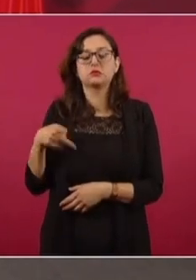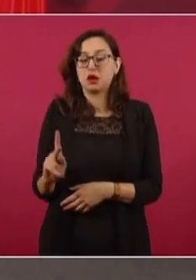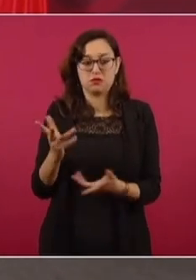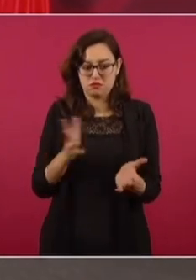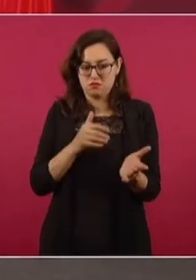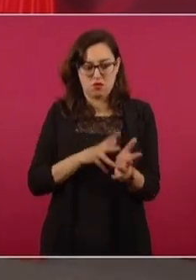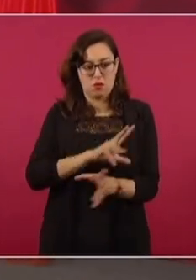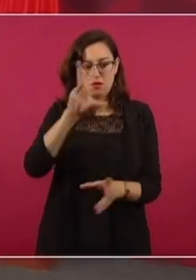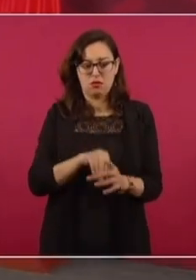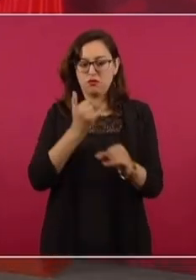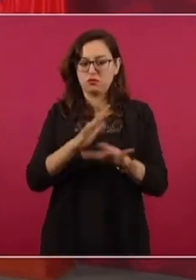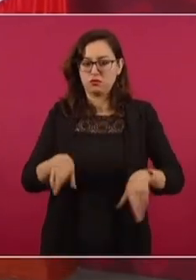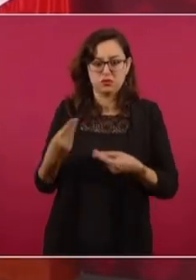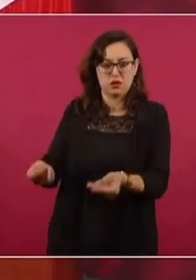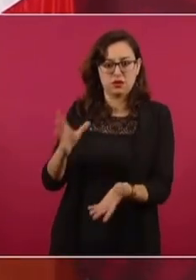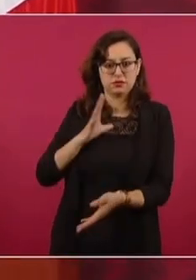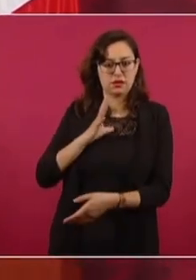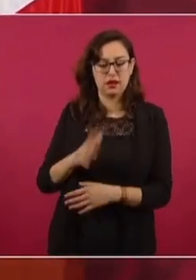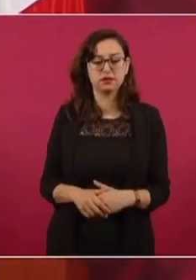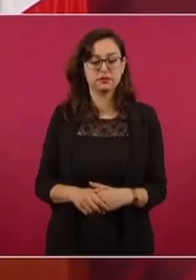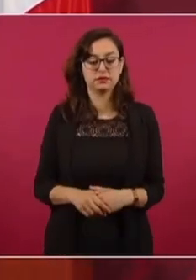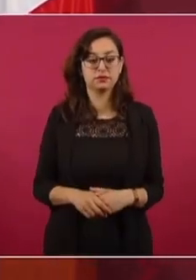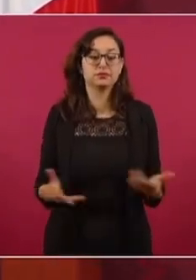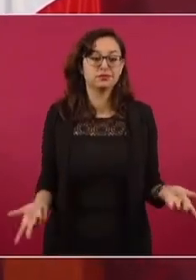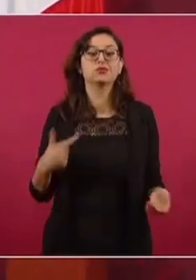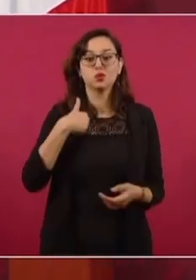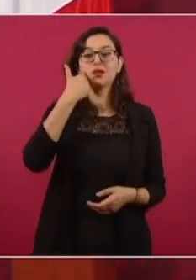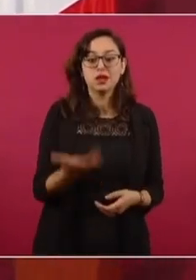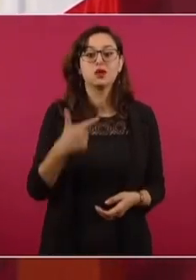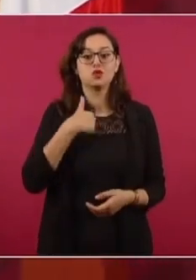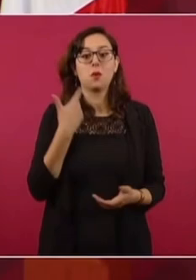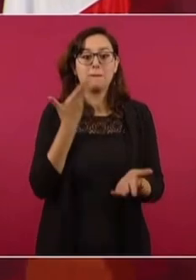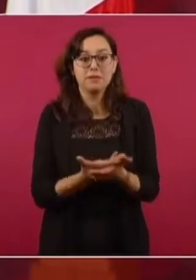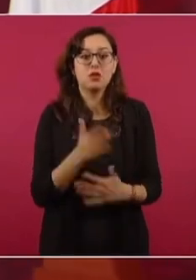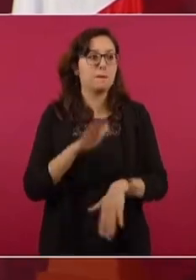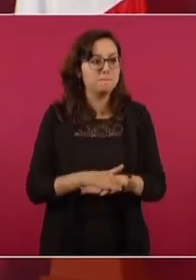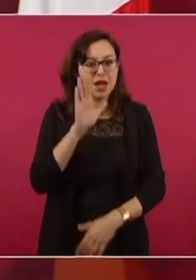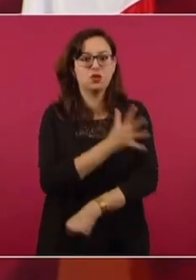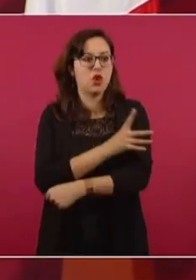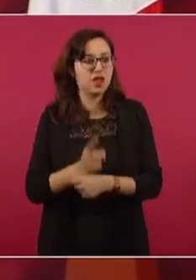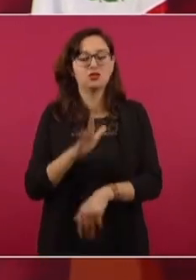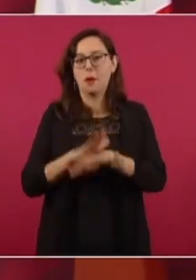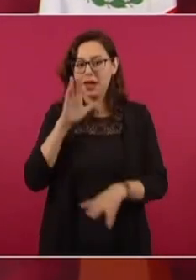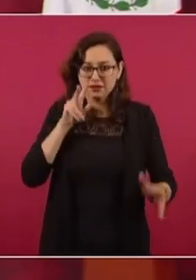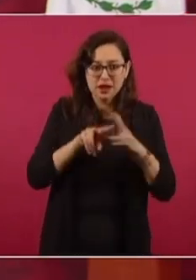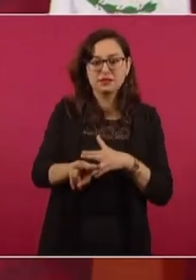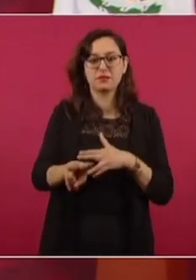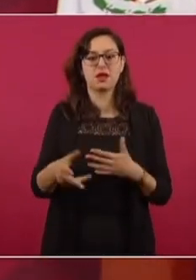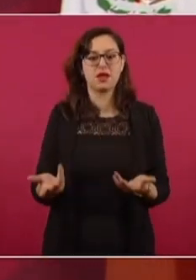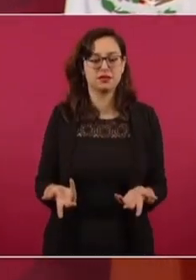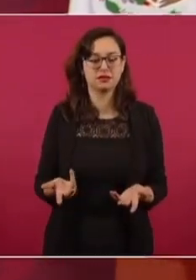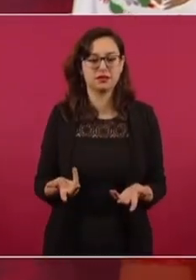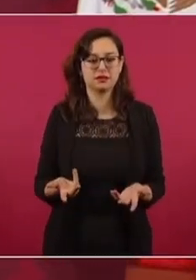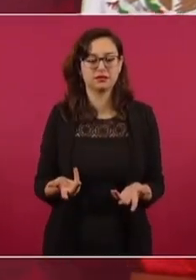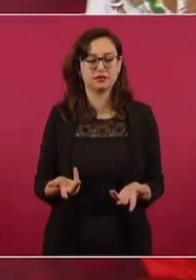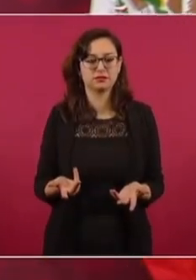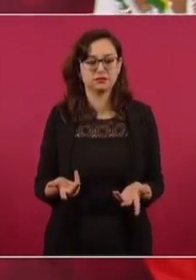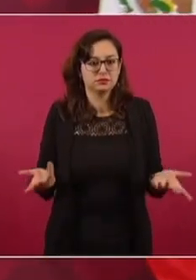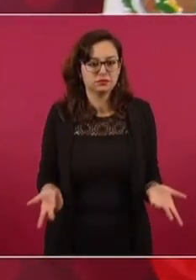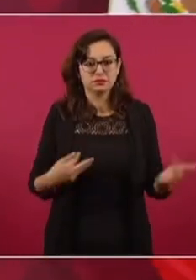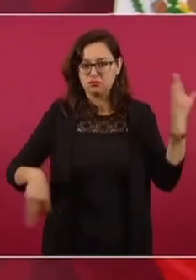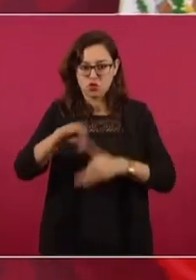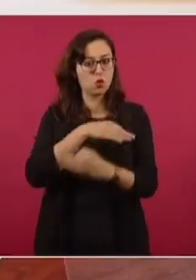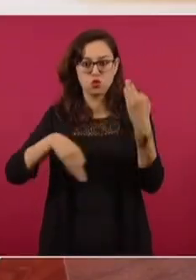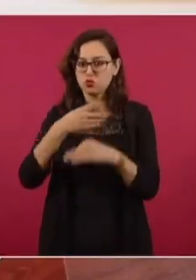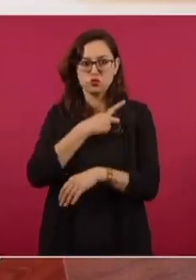entregamos todo, todo, todo, todo. Sí, eso es lo que estoy pidiendo, que haya transparencia completa, que todos digamos